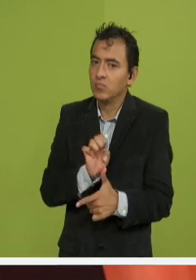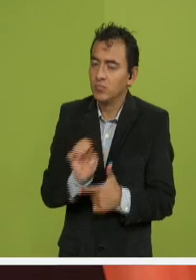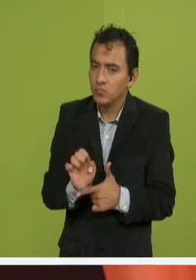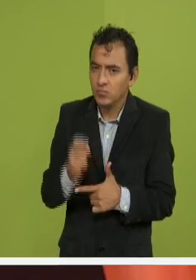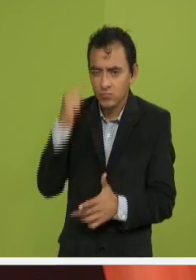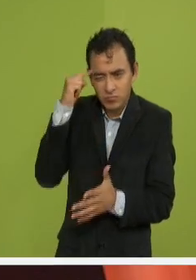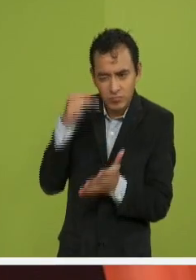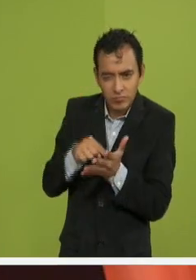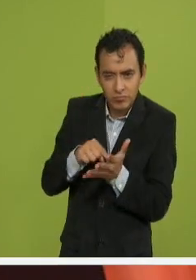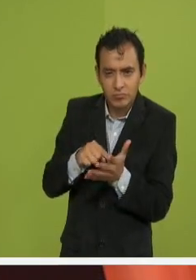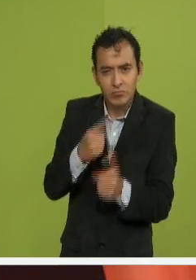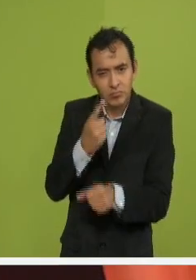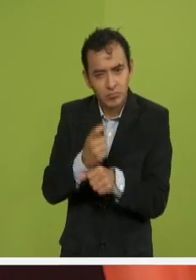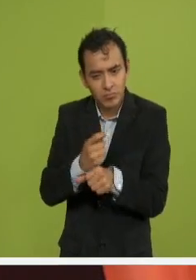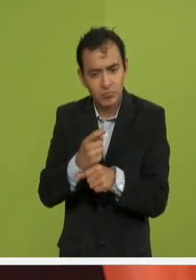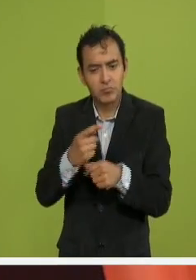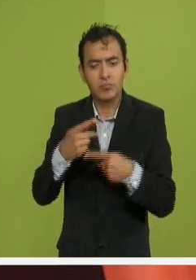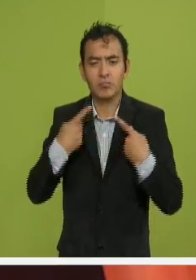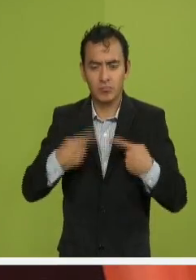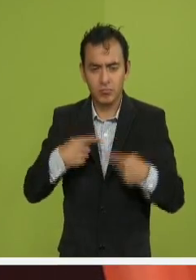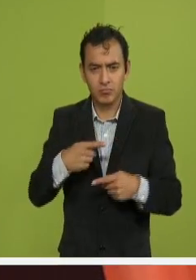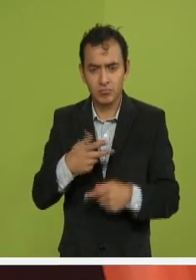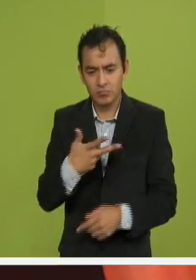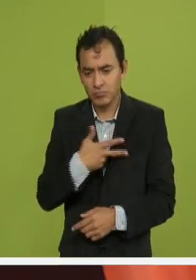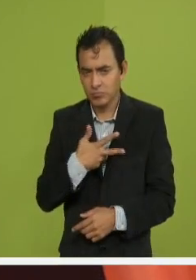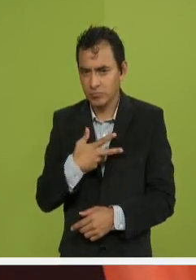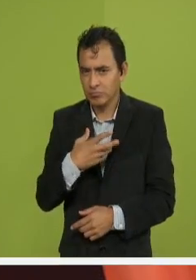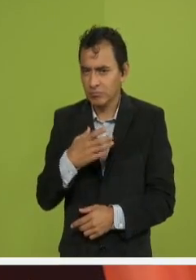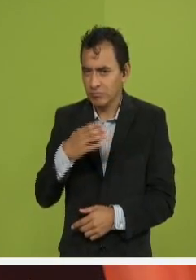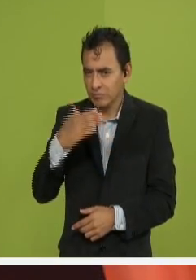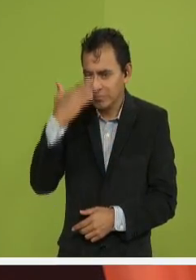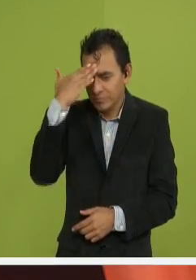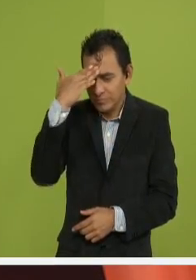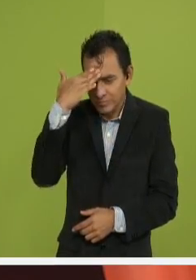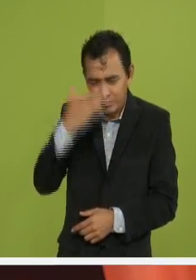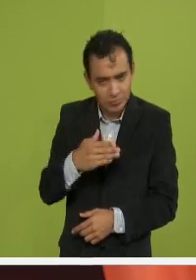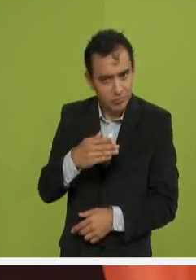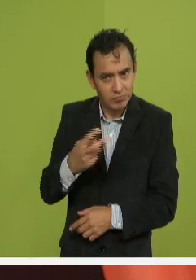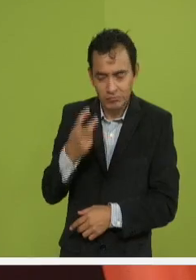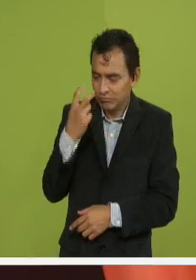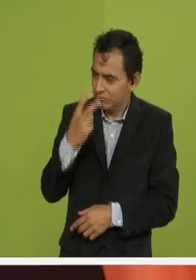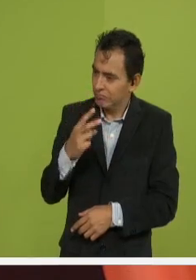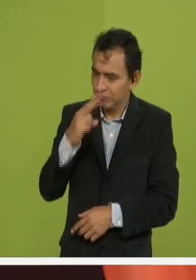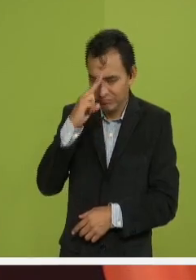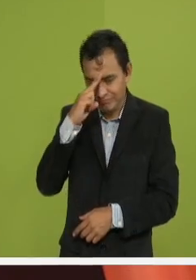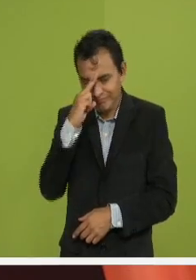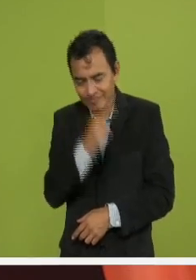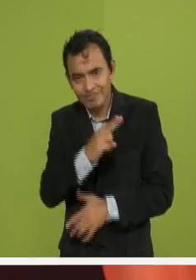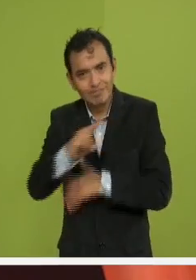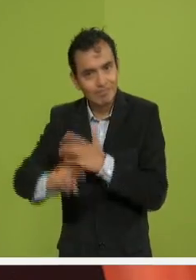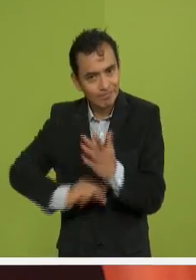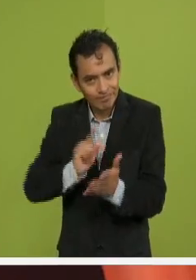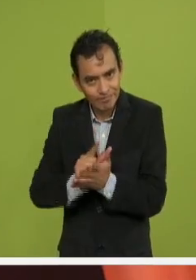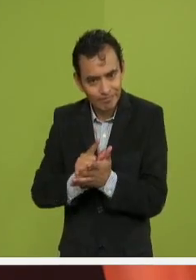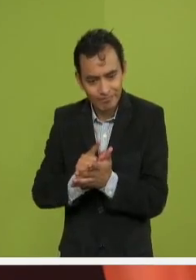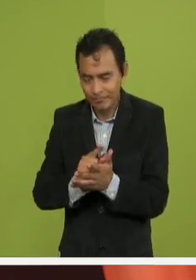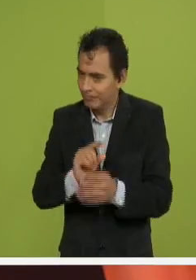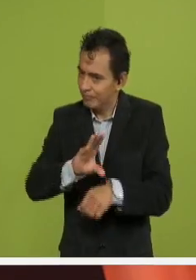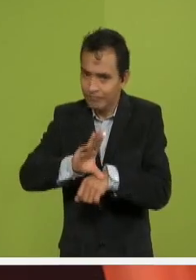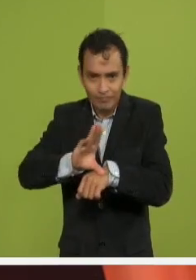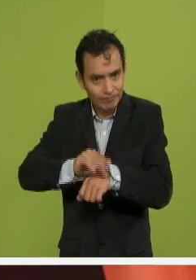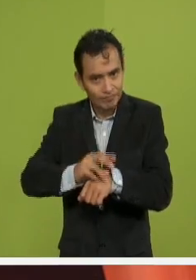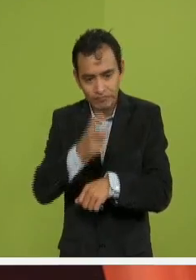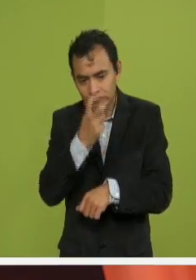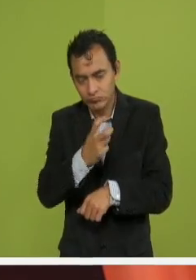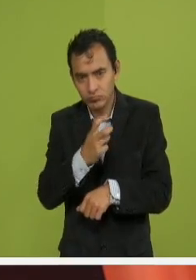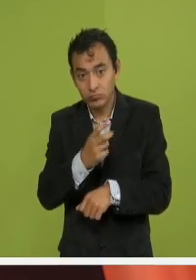primeramente los ciudadanos, los adultos, tenemos que hacer la conciencia de no permitir estos actos. En el caso que llegasen algunas familias